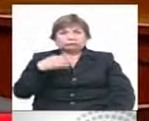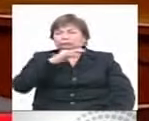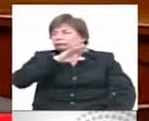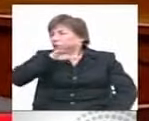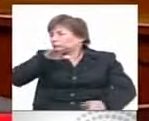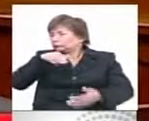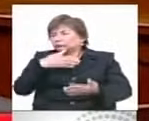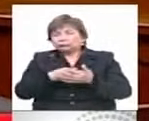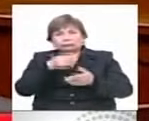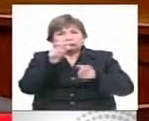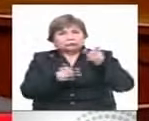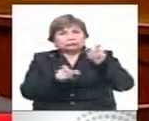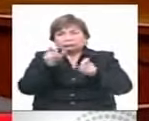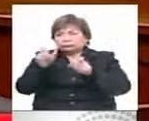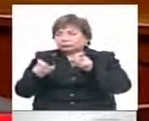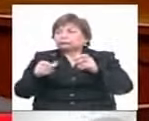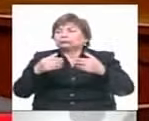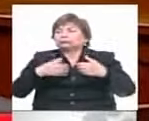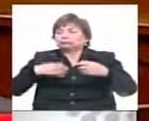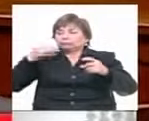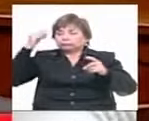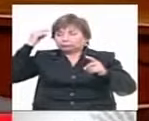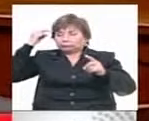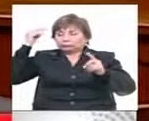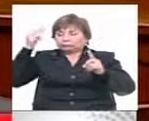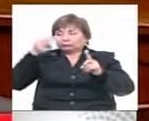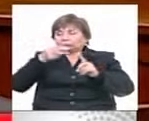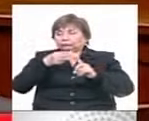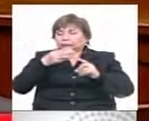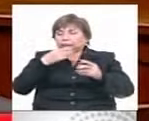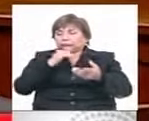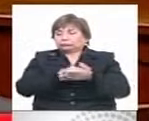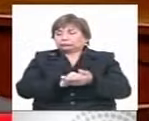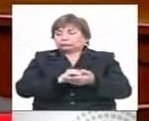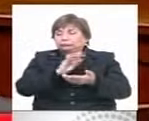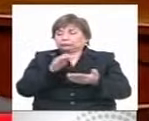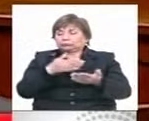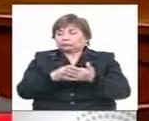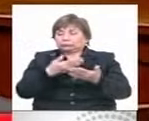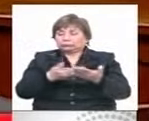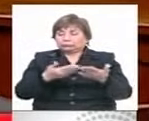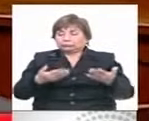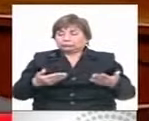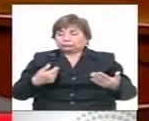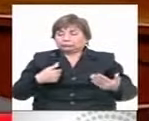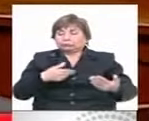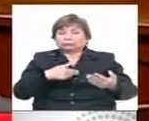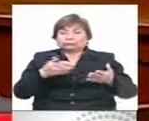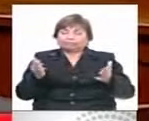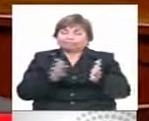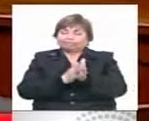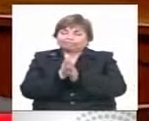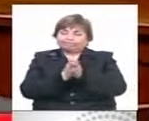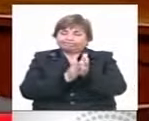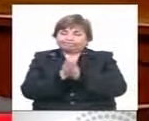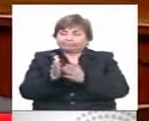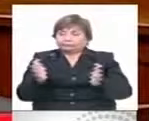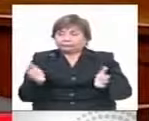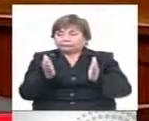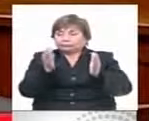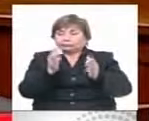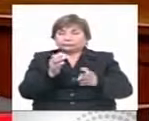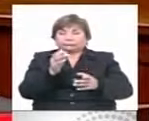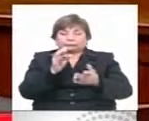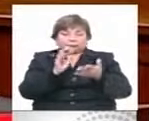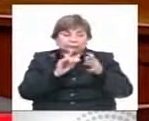la población. La meta es que llegue a todo el Perú. Para ello, continuaremos en el fortalecimiento de la gobernanza